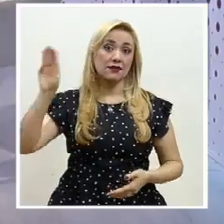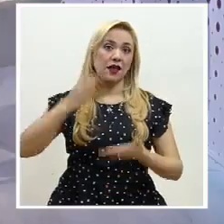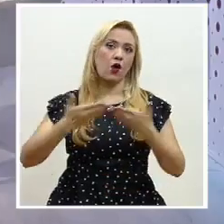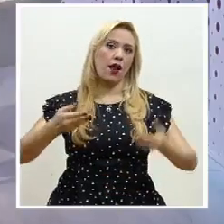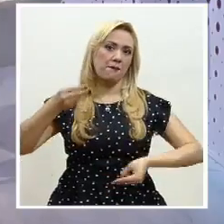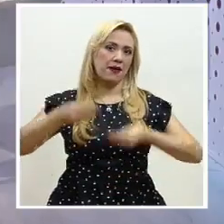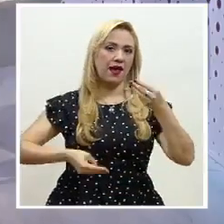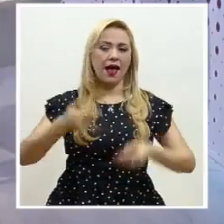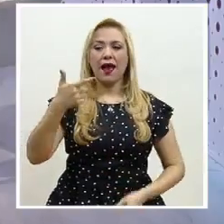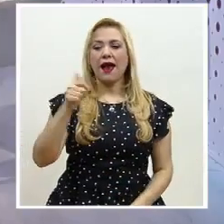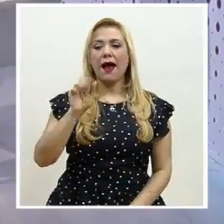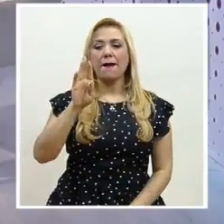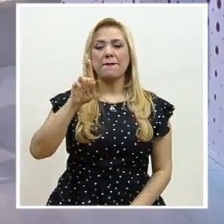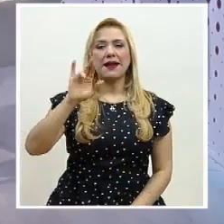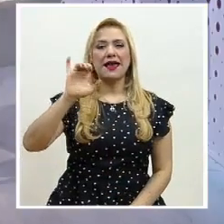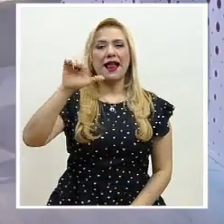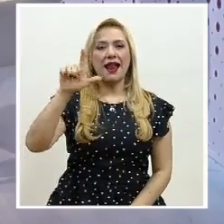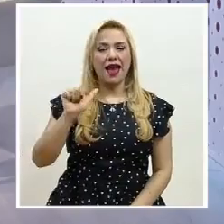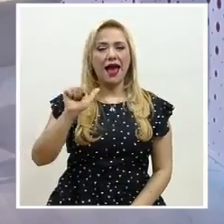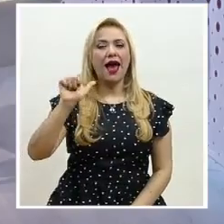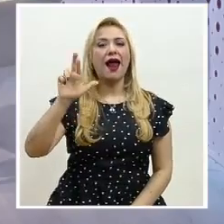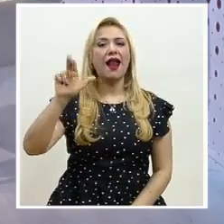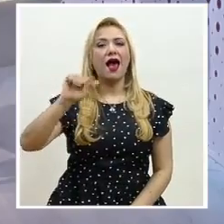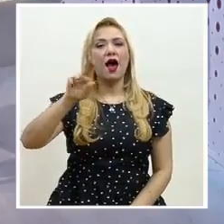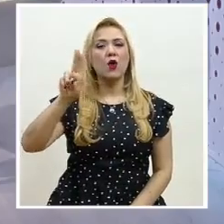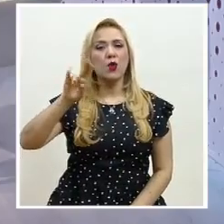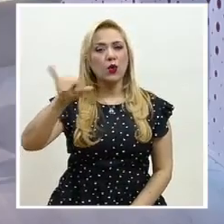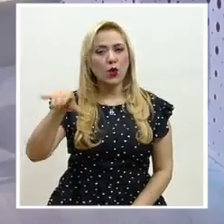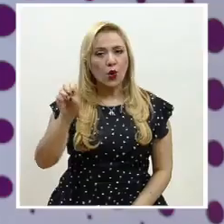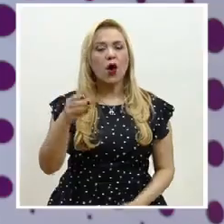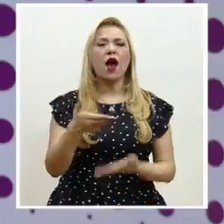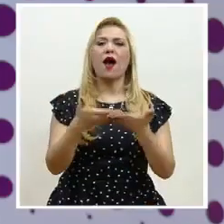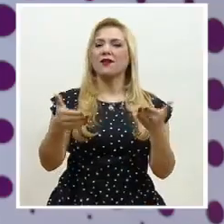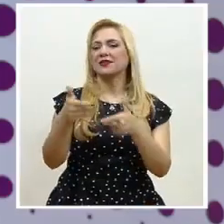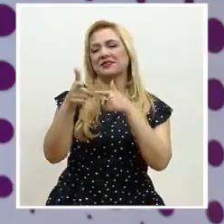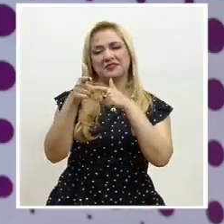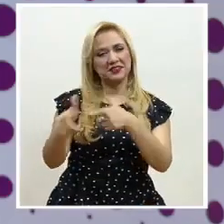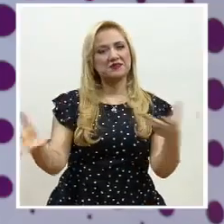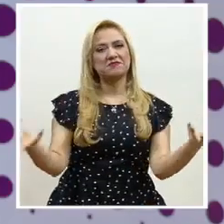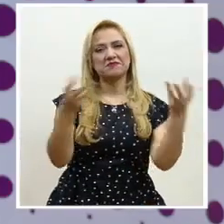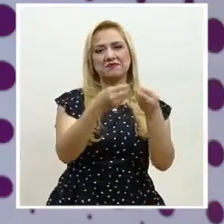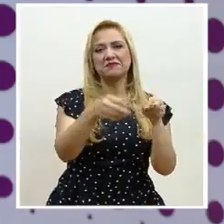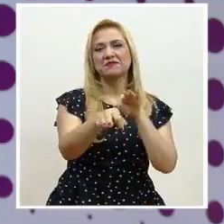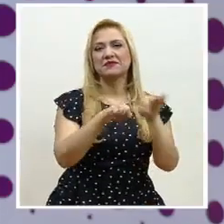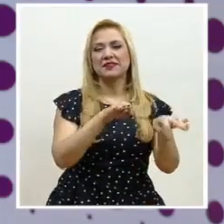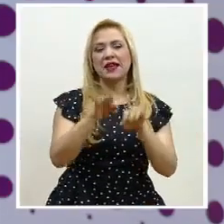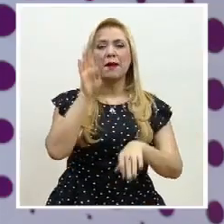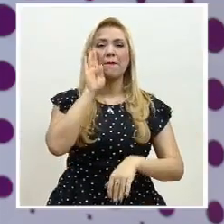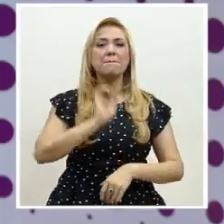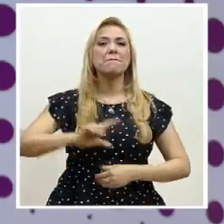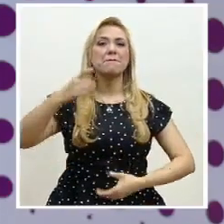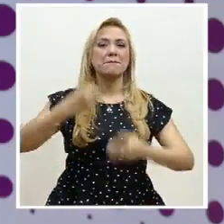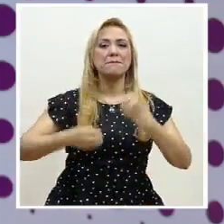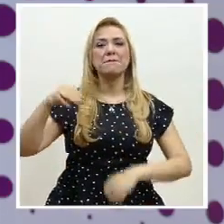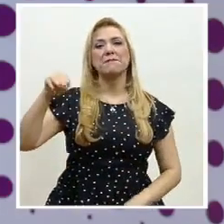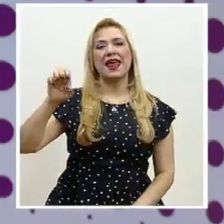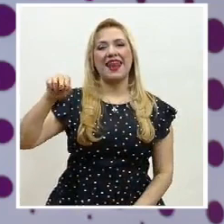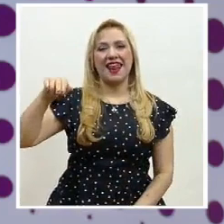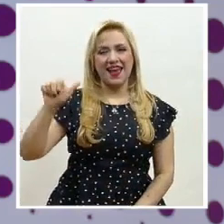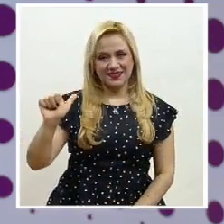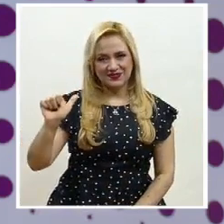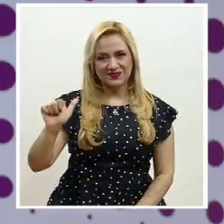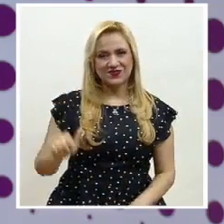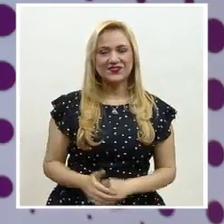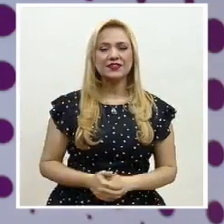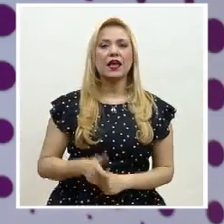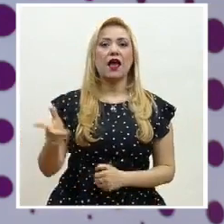magistrada, Gabriela Eleonora Cortés Araujo, pero quien sigue fungiendo como secretaria de Estudio y Cuenta en la ponencia del ministro Gutiérrez Ortiz Mena.